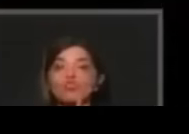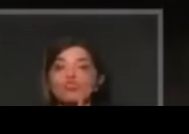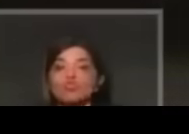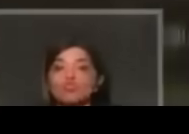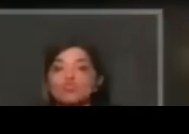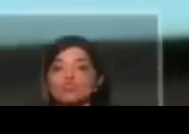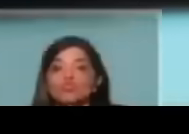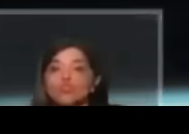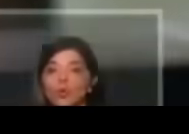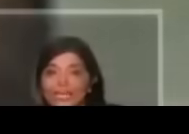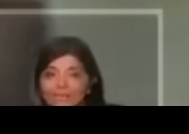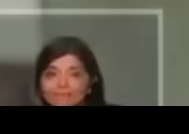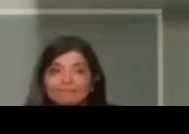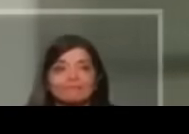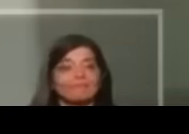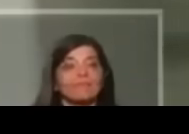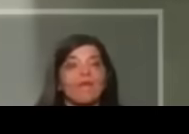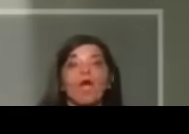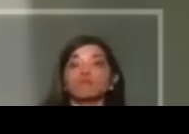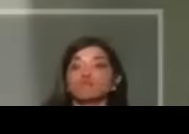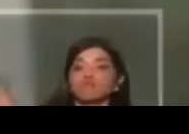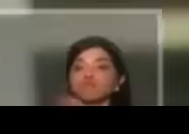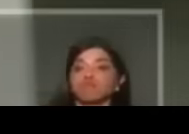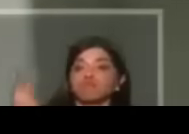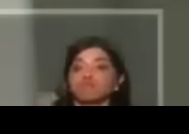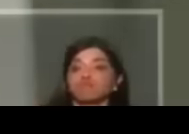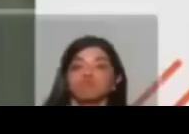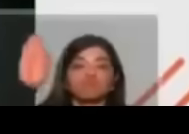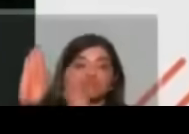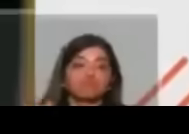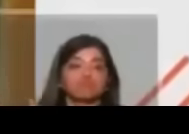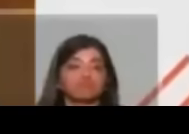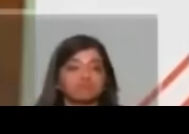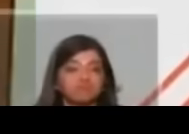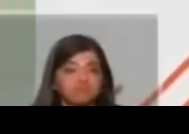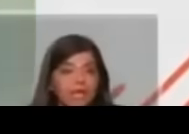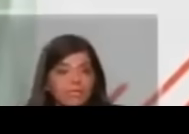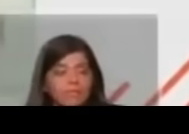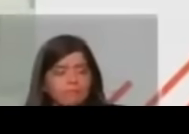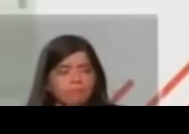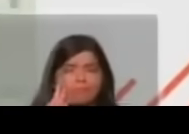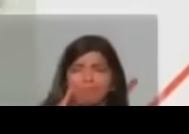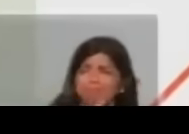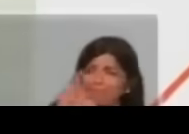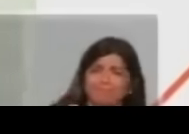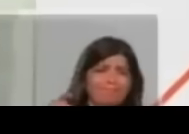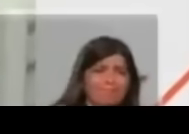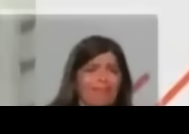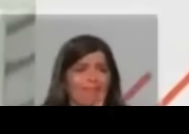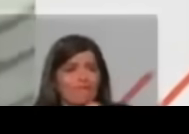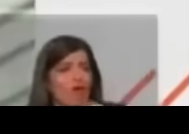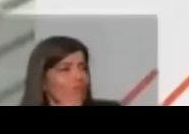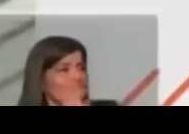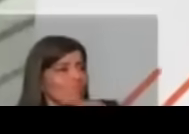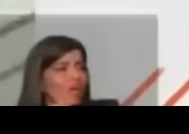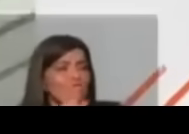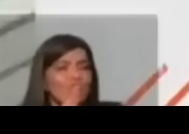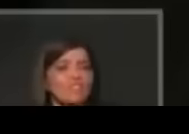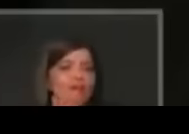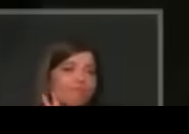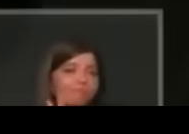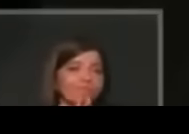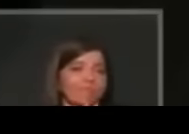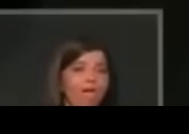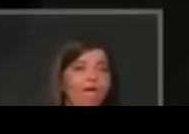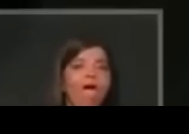Santiago apenas anunció su candidatura a la alcaldía de Santiago desde diversos sectores salieron a cuestionar al abogado por defender a personas vinculadas a este tipo de